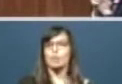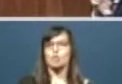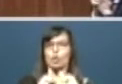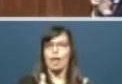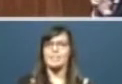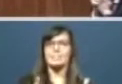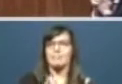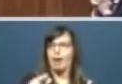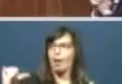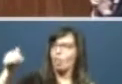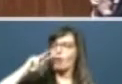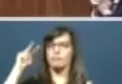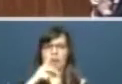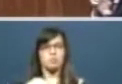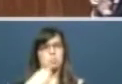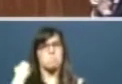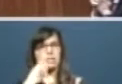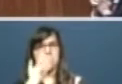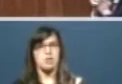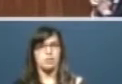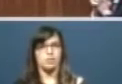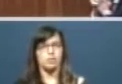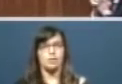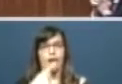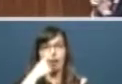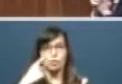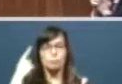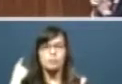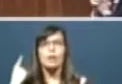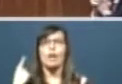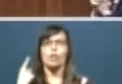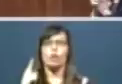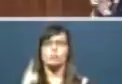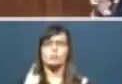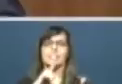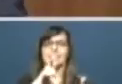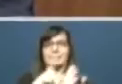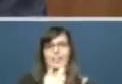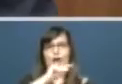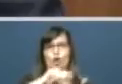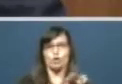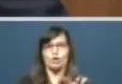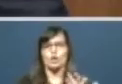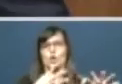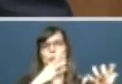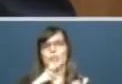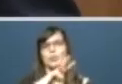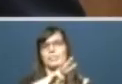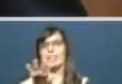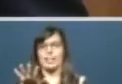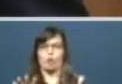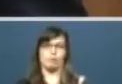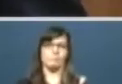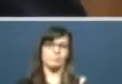buena práctica a nivel nacional y que se ha extendido en 2013 a 925 contratos por importe de 181 millones de